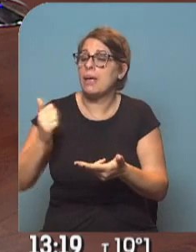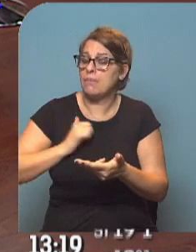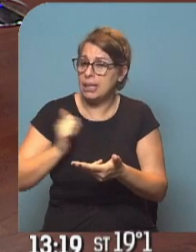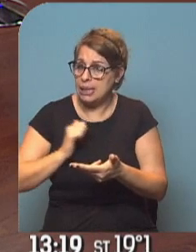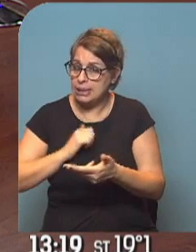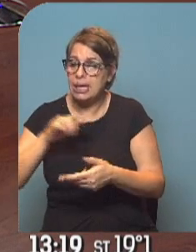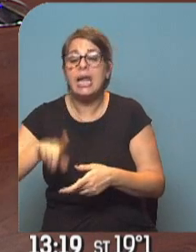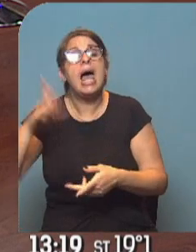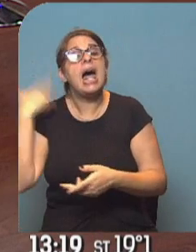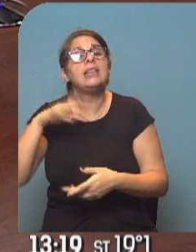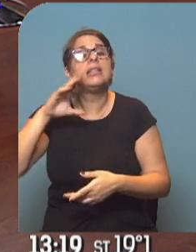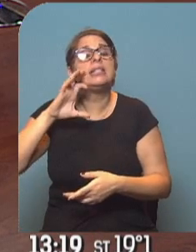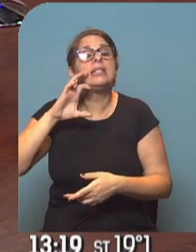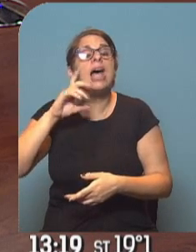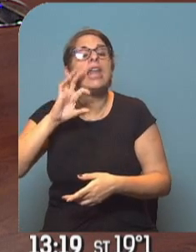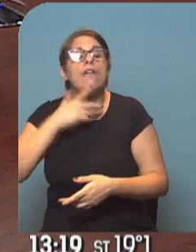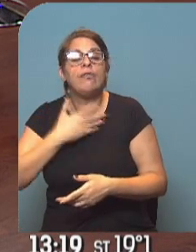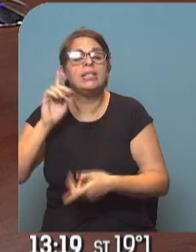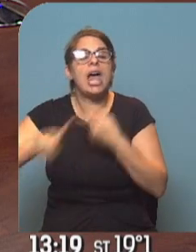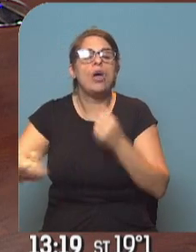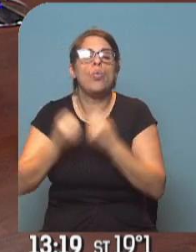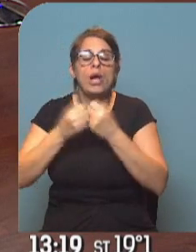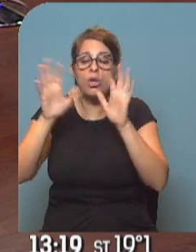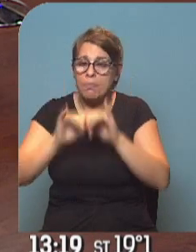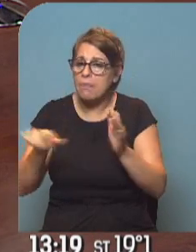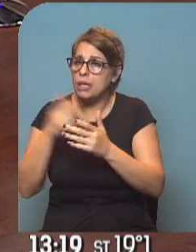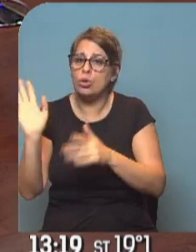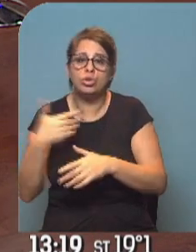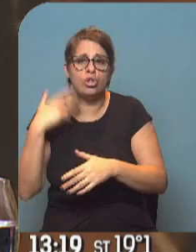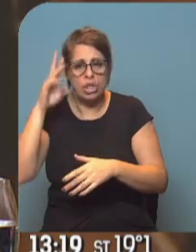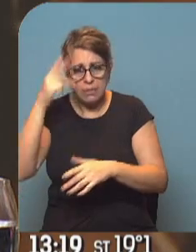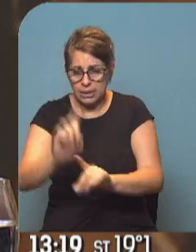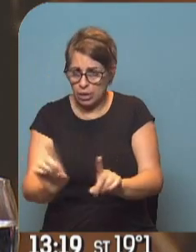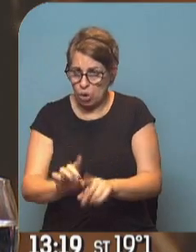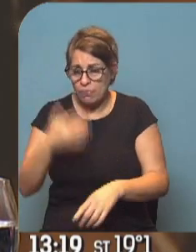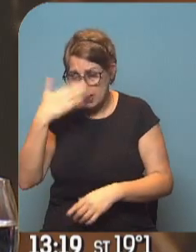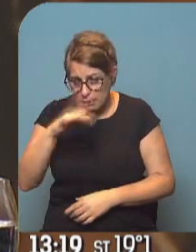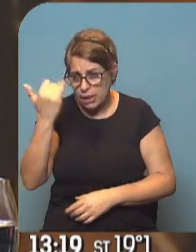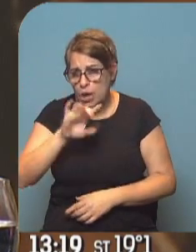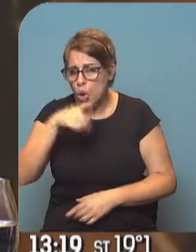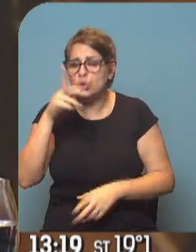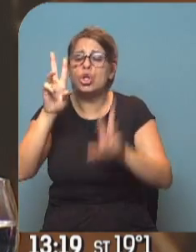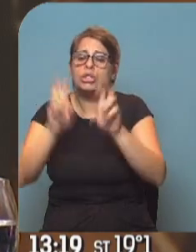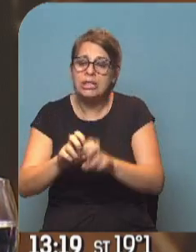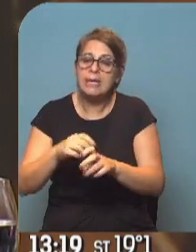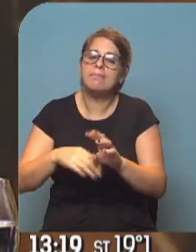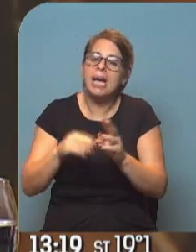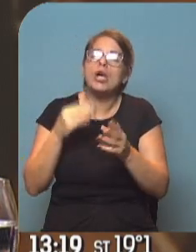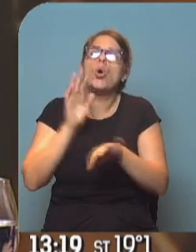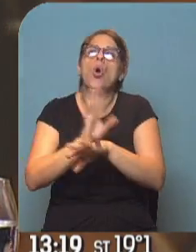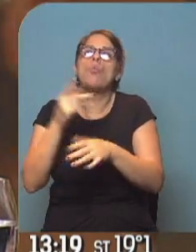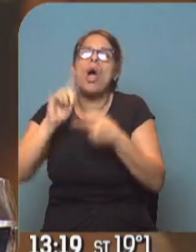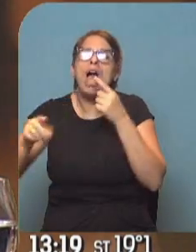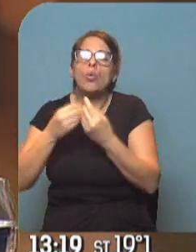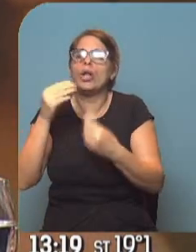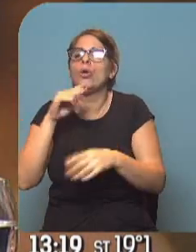haya firmado un acuerdo de paz, pero que no todos los frentes se plieguen a ese acuerdo. Y después están los entresijos que tienen que ver con la letra más chica de estos acuerdos,